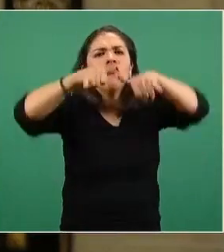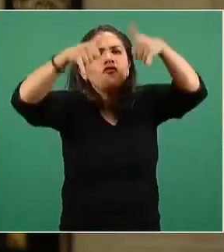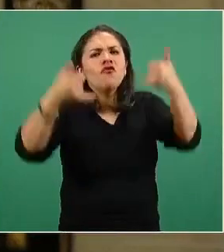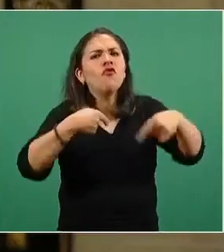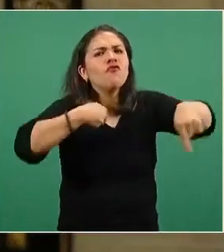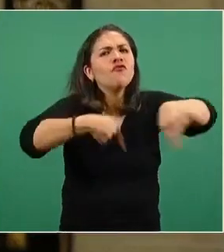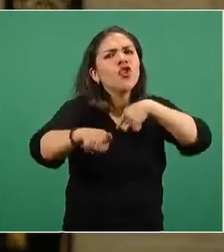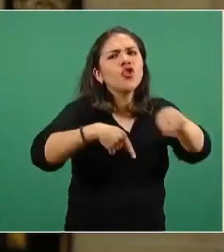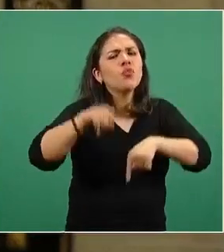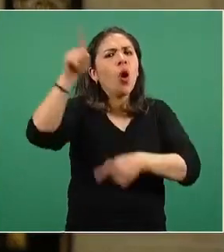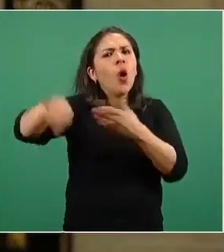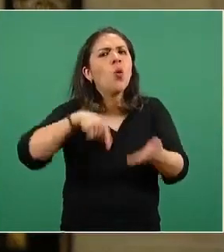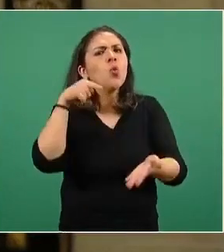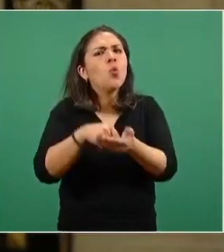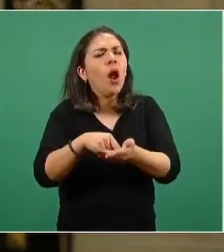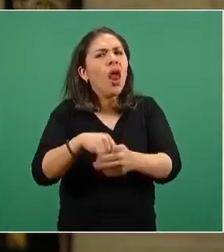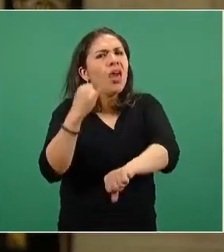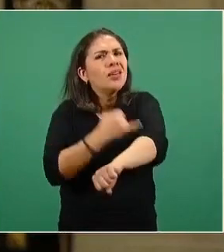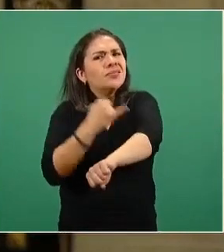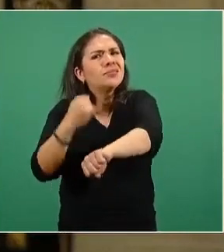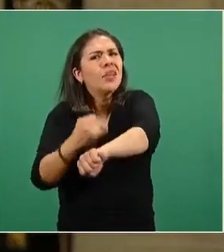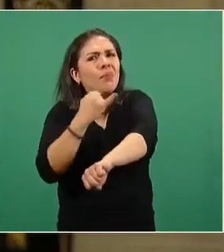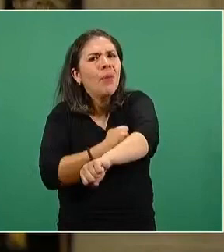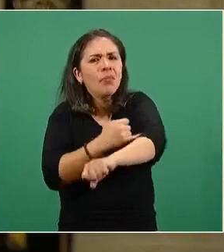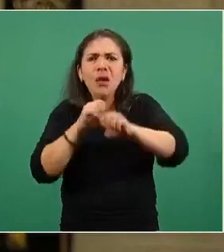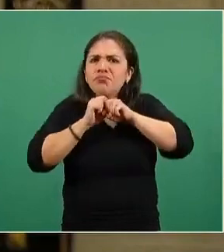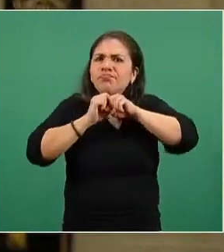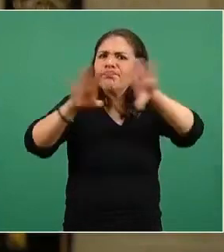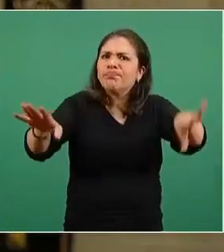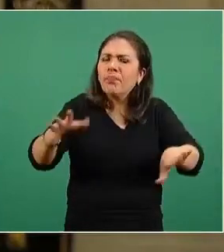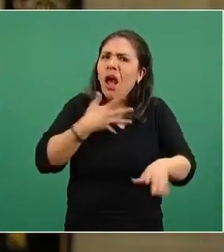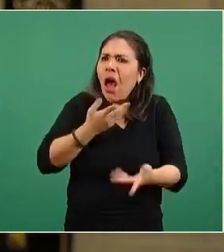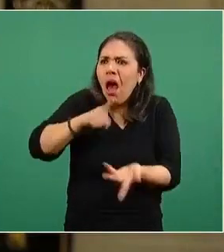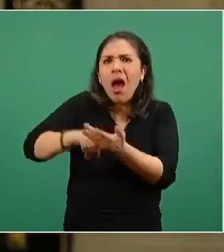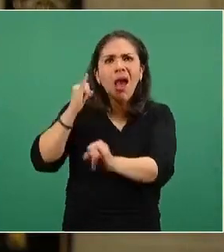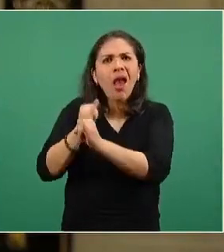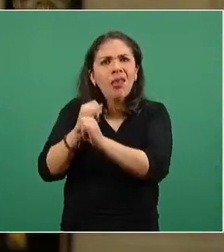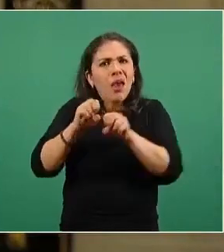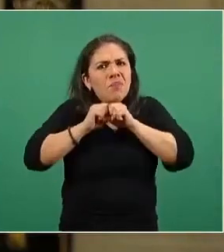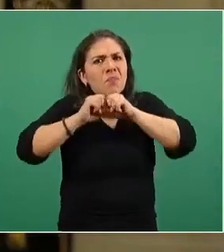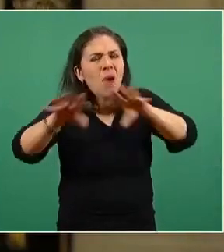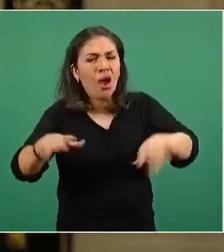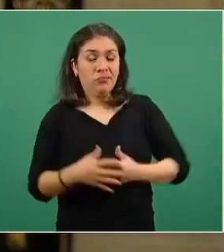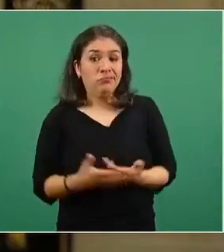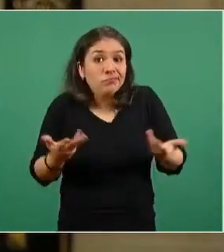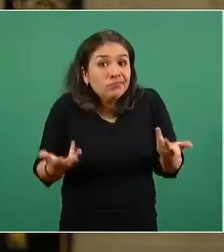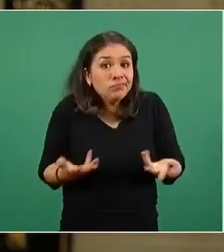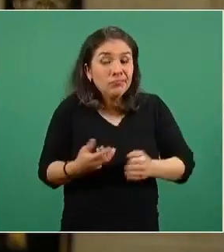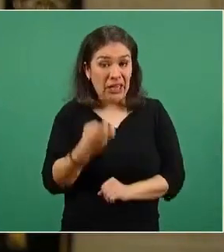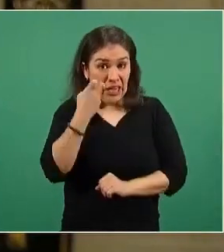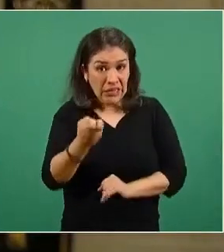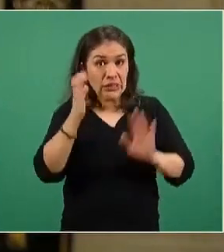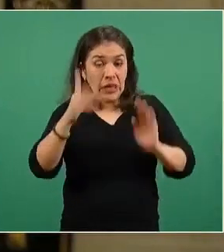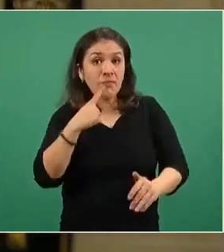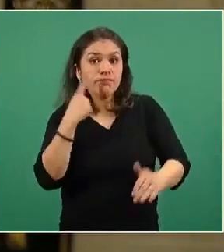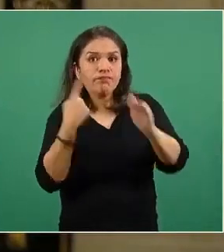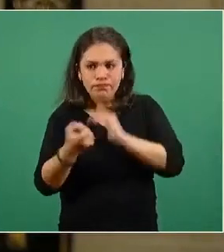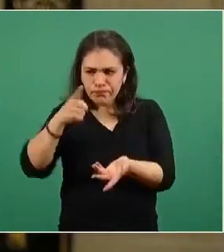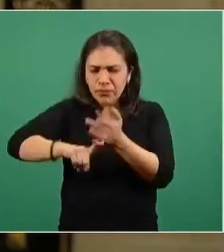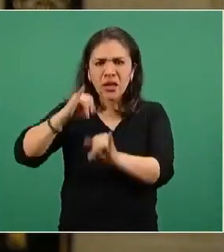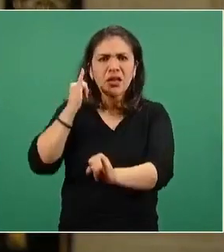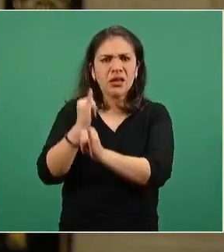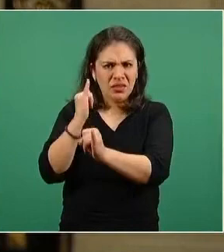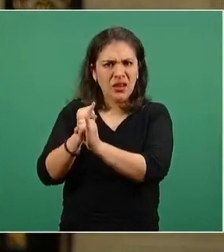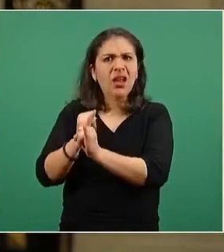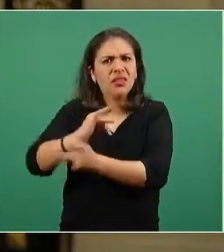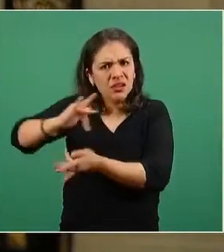estaba realizando en Iztapalapa y que lo estaban transmitiendo en vivo. Y se hizo la denuncia incluso en redes sociales